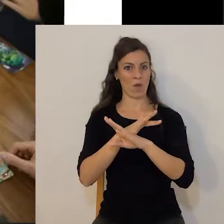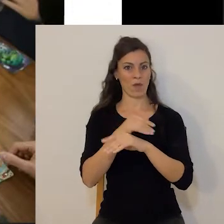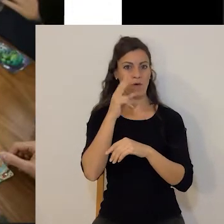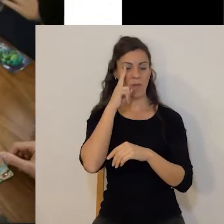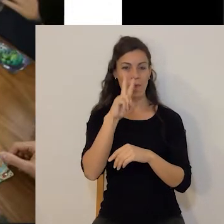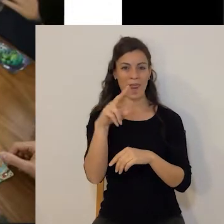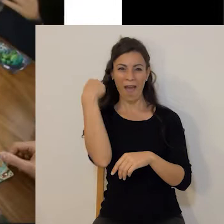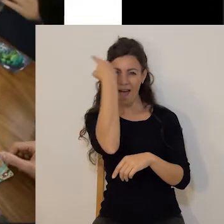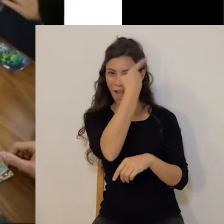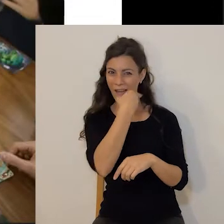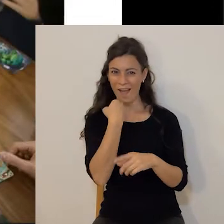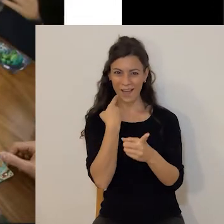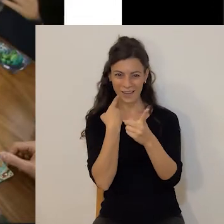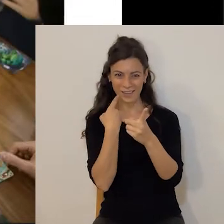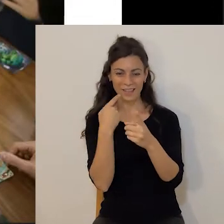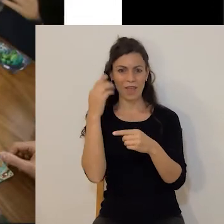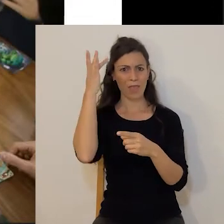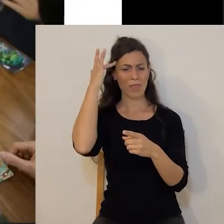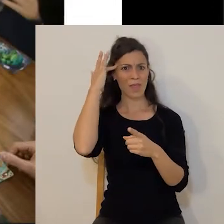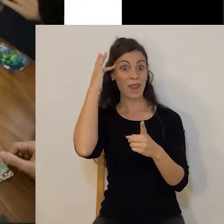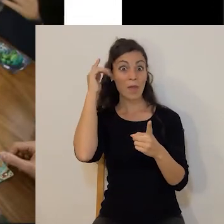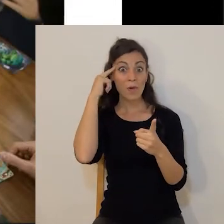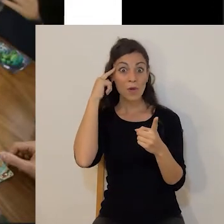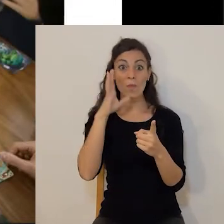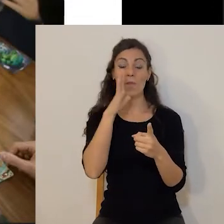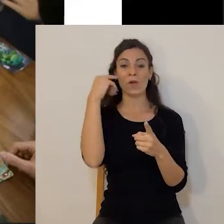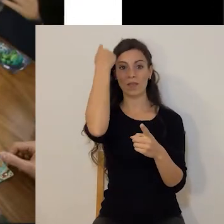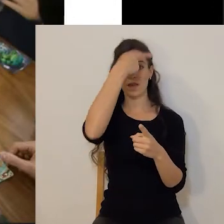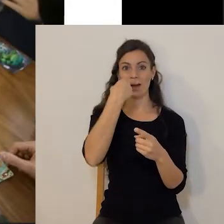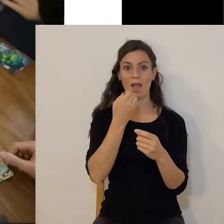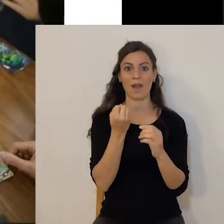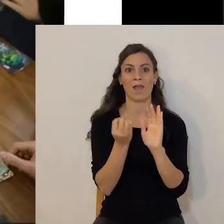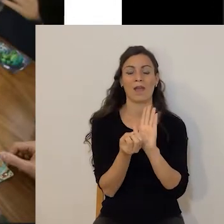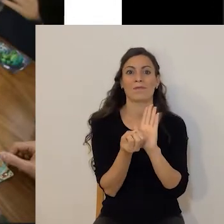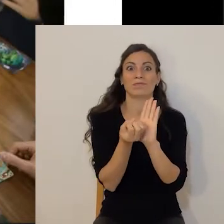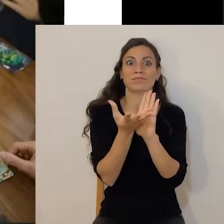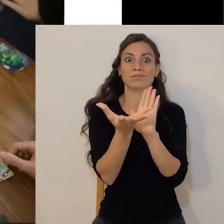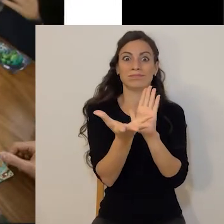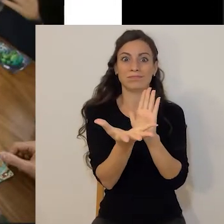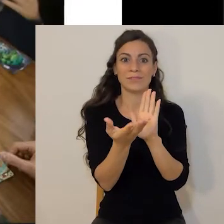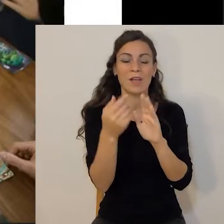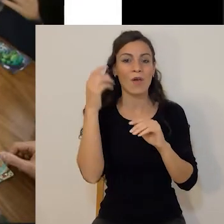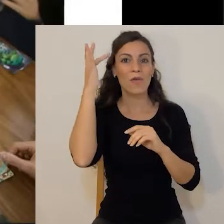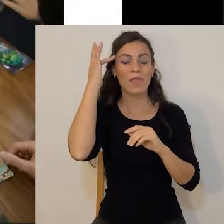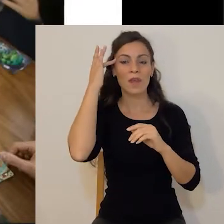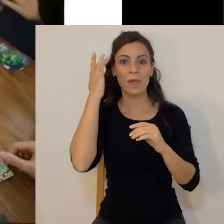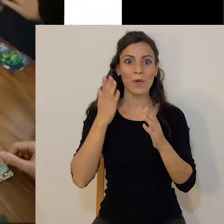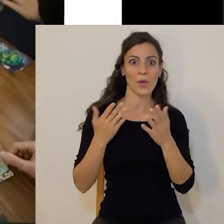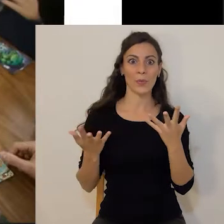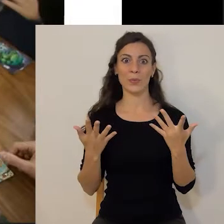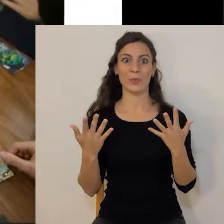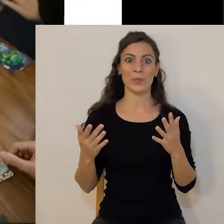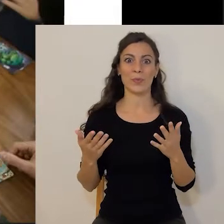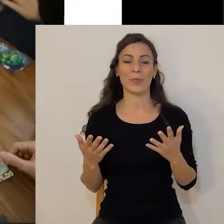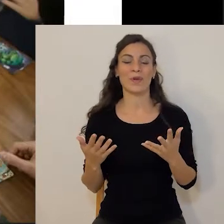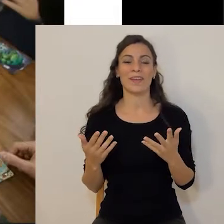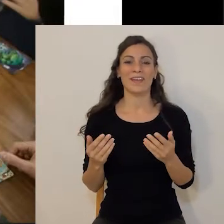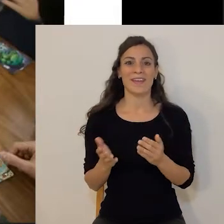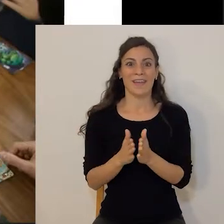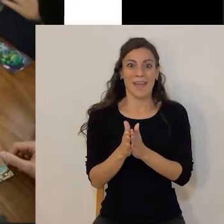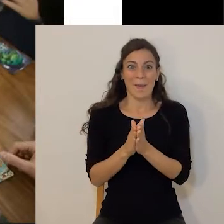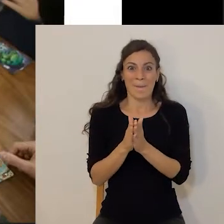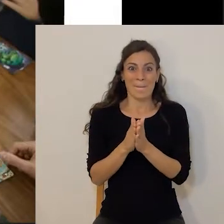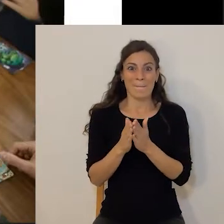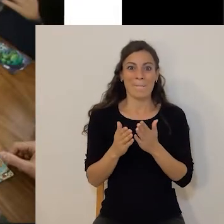cara. Es decir, ese cerebro, porque esa cara transmite un cerebro que está estimulado, un cerebro que se divierte, un cerebro que